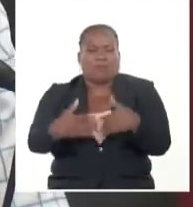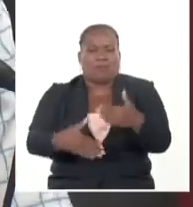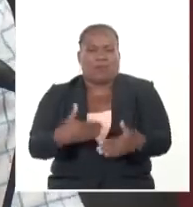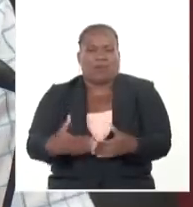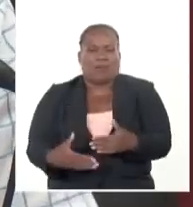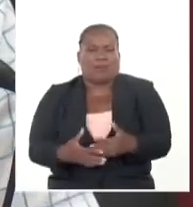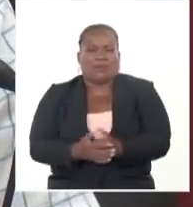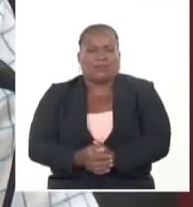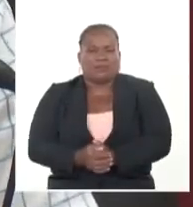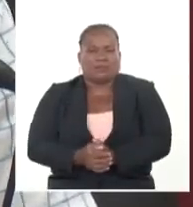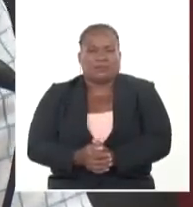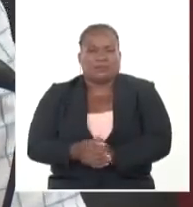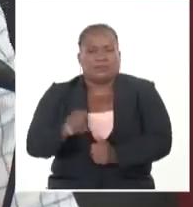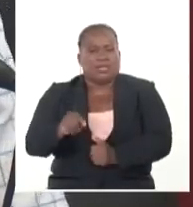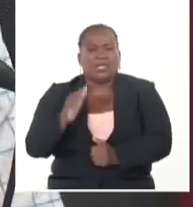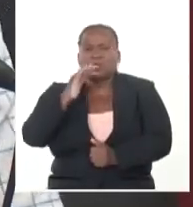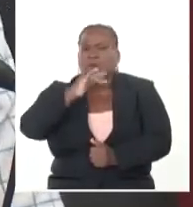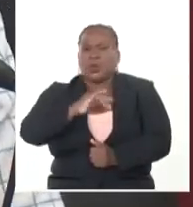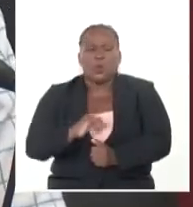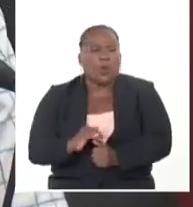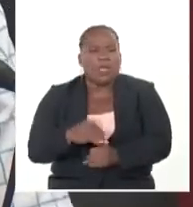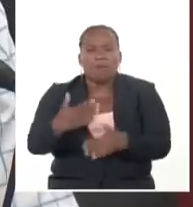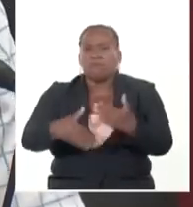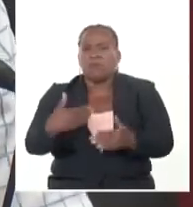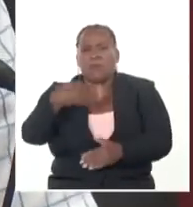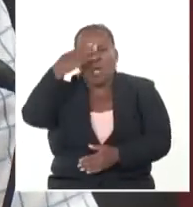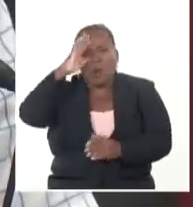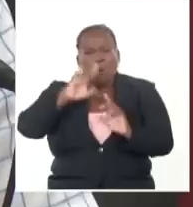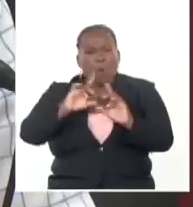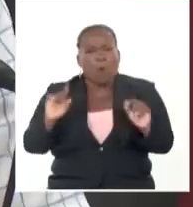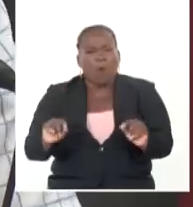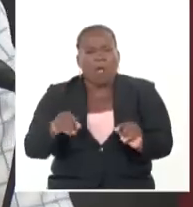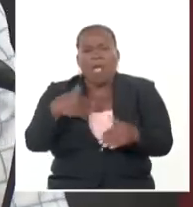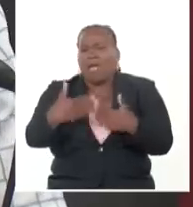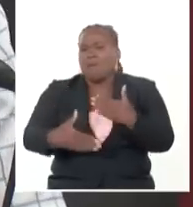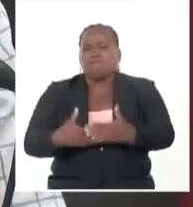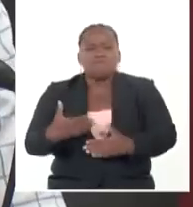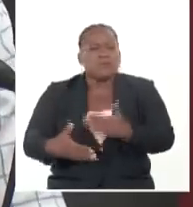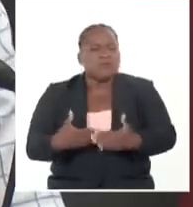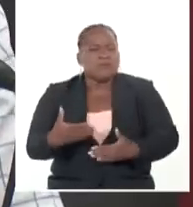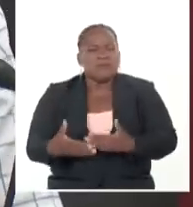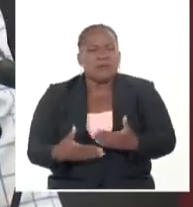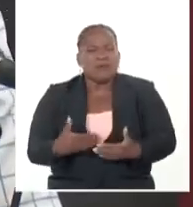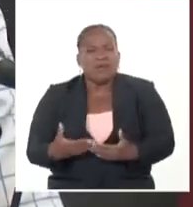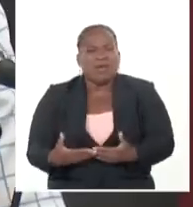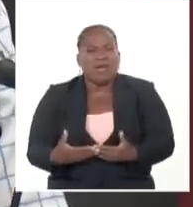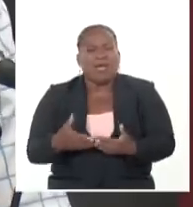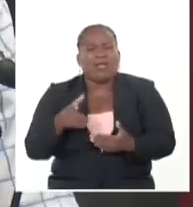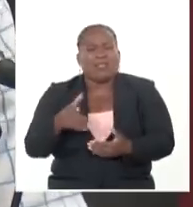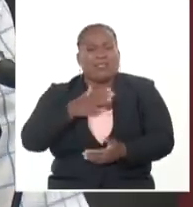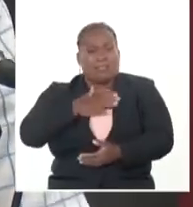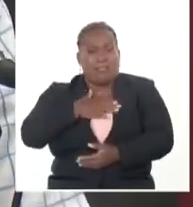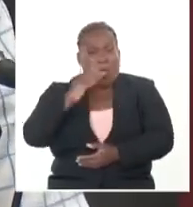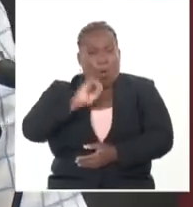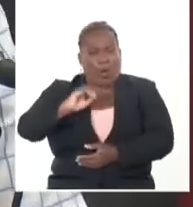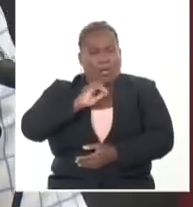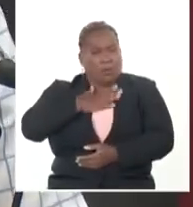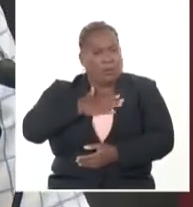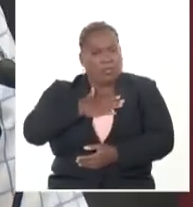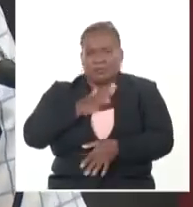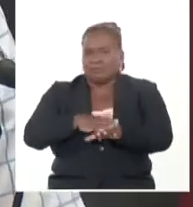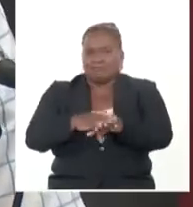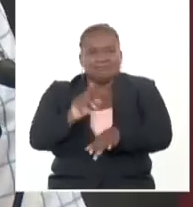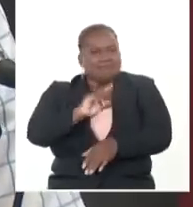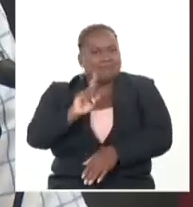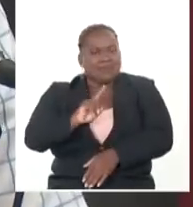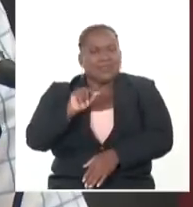de esta situación. Esto no tiene que ver con ineficiencias del país ni con problemáticas de nuestras instituciones energéticas, tiene que